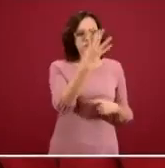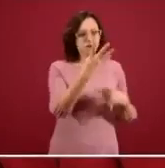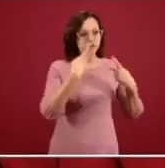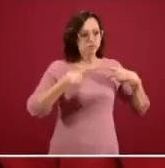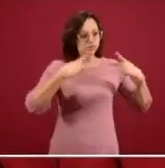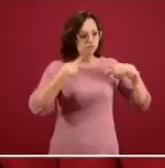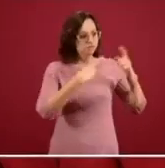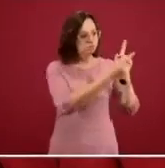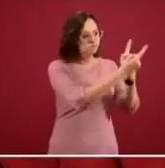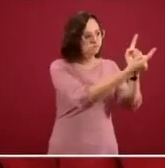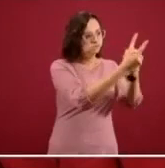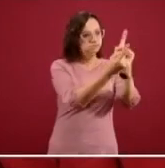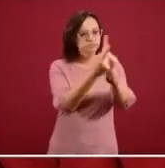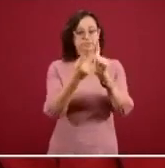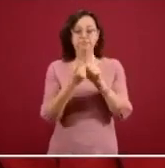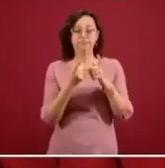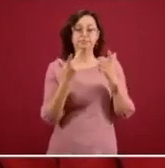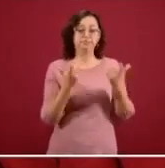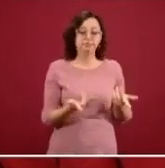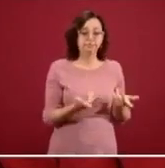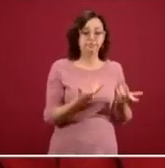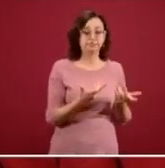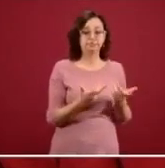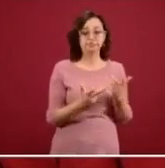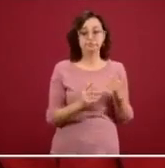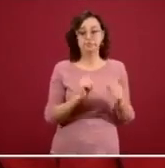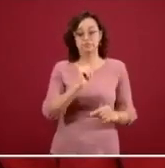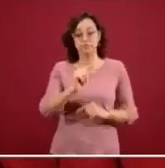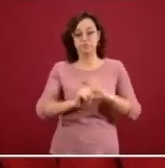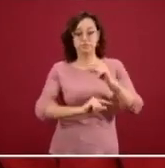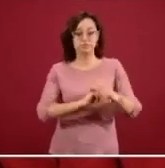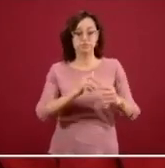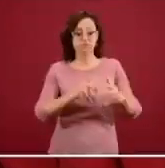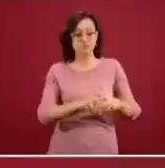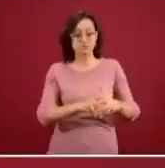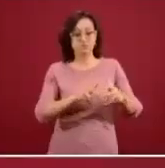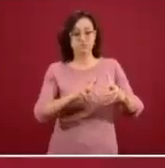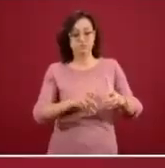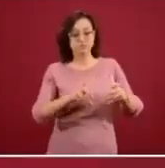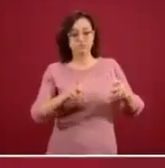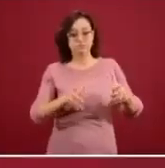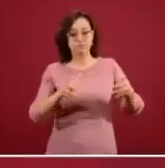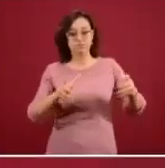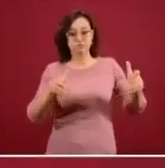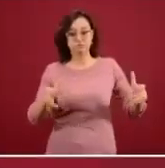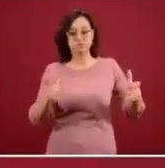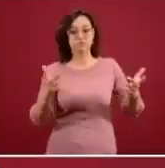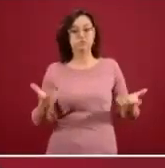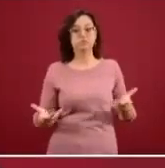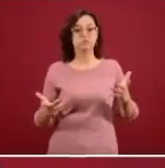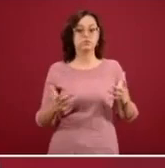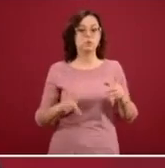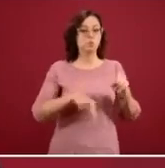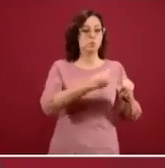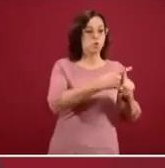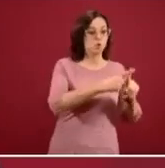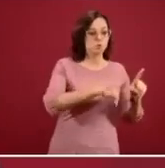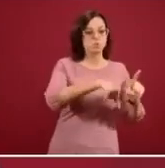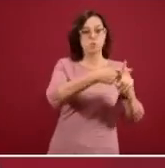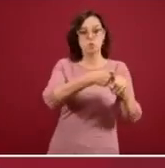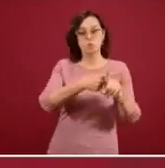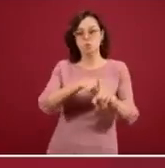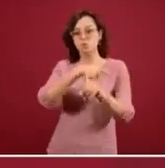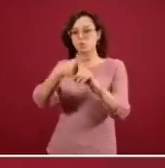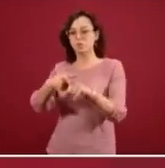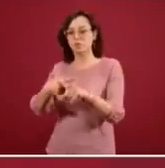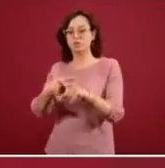persona. Llegado el punto, si empezamos a tener más y más casos y los multiplicamos además por sus contactos, esta medida